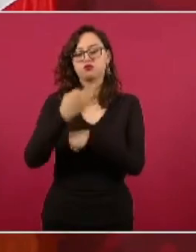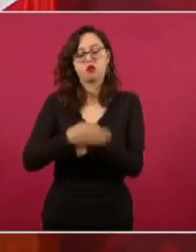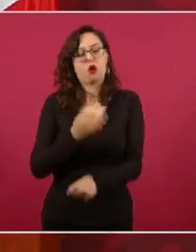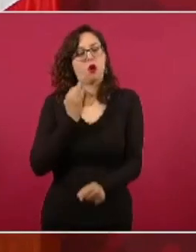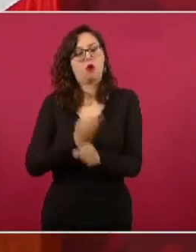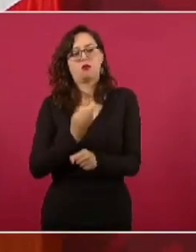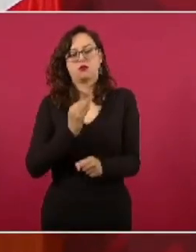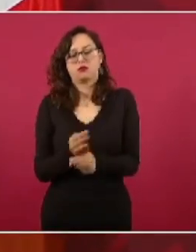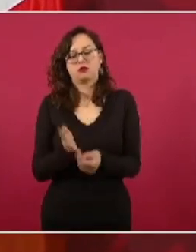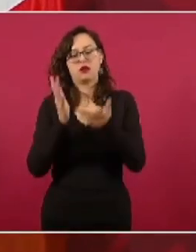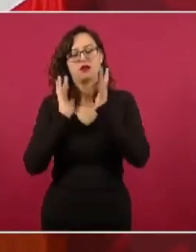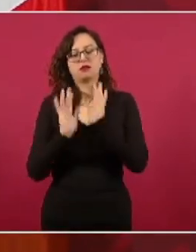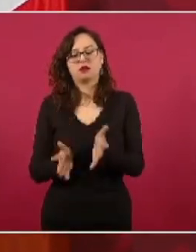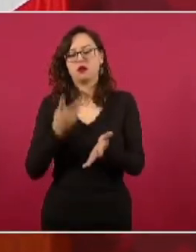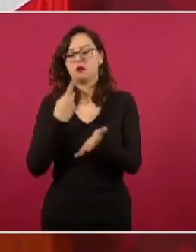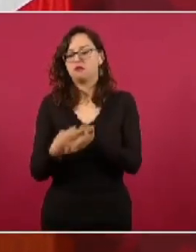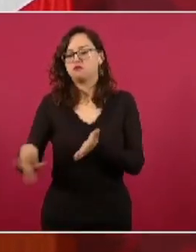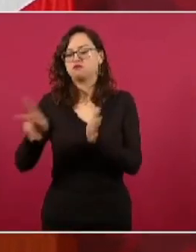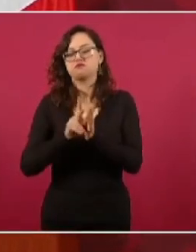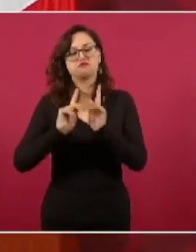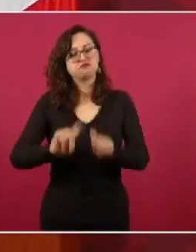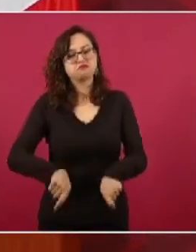base.